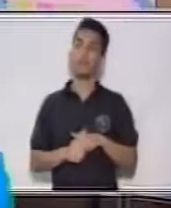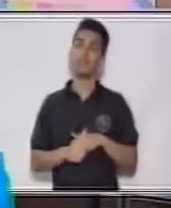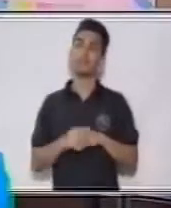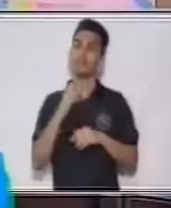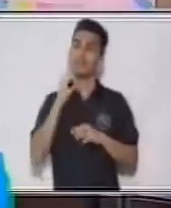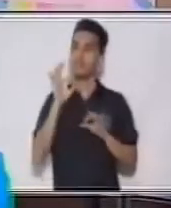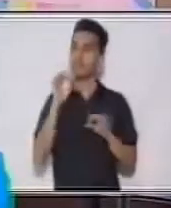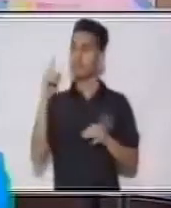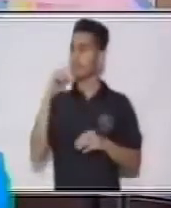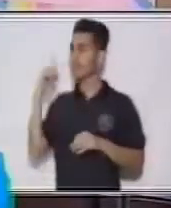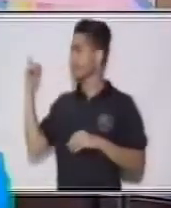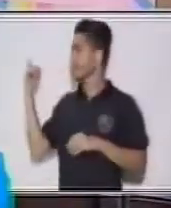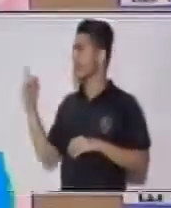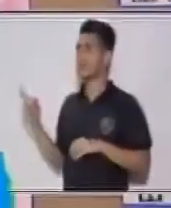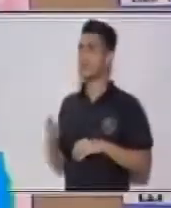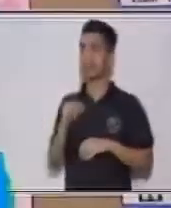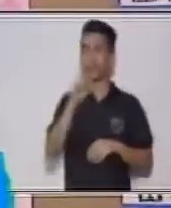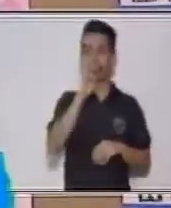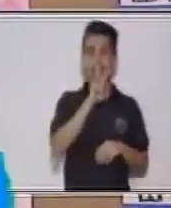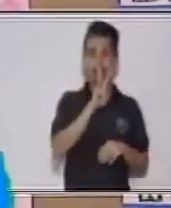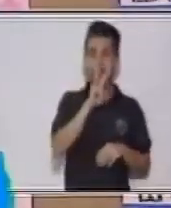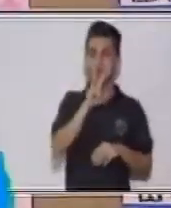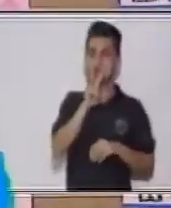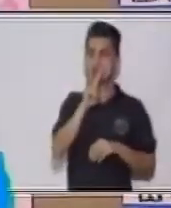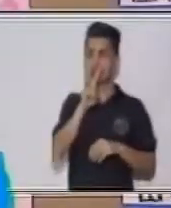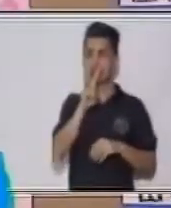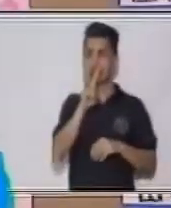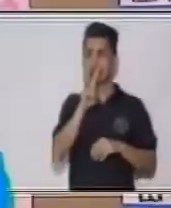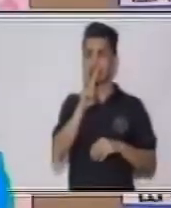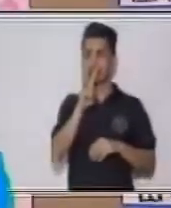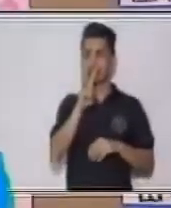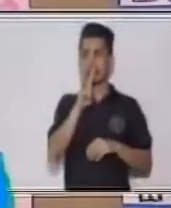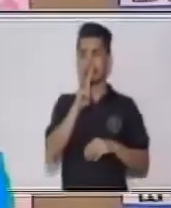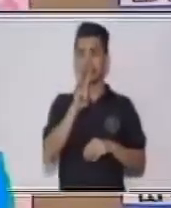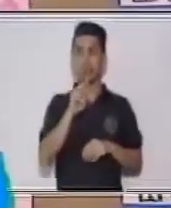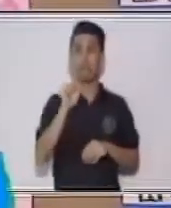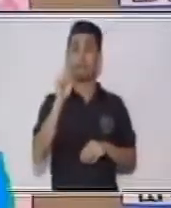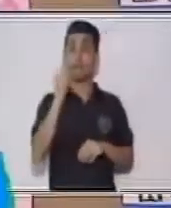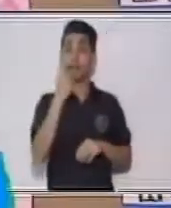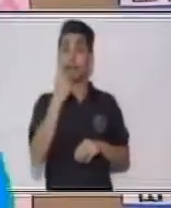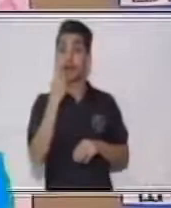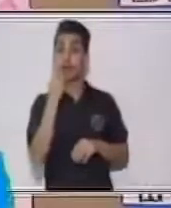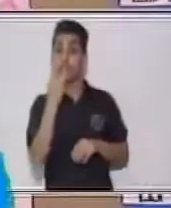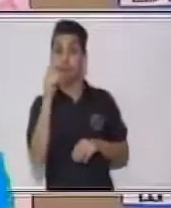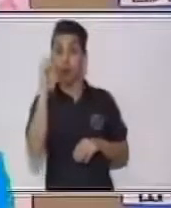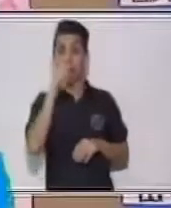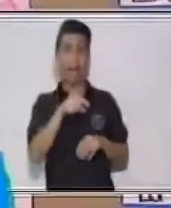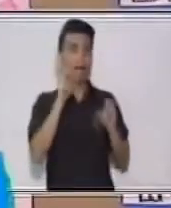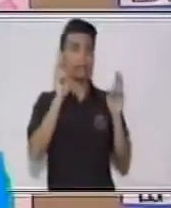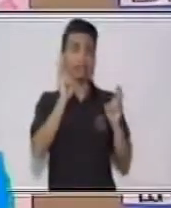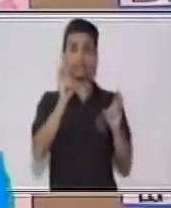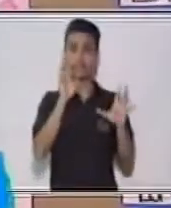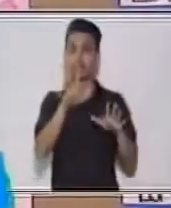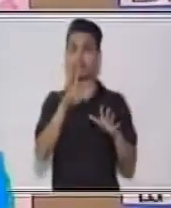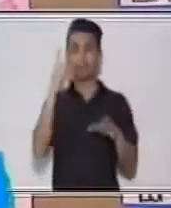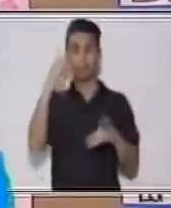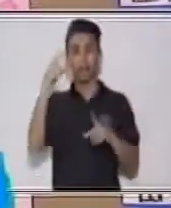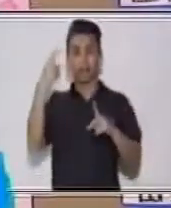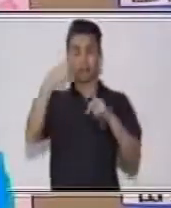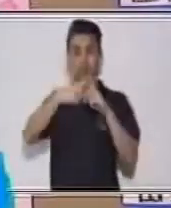clave acuérdate que si en el primer número está en el primer espacio y un número ese es el patrón vamos